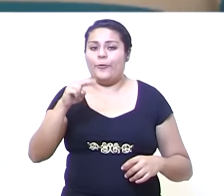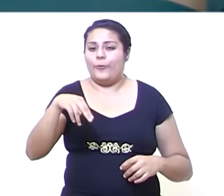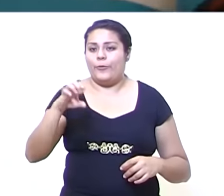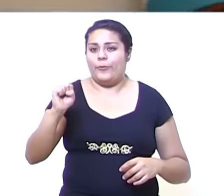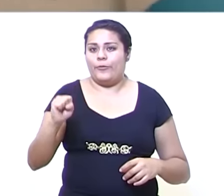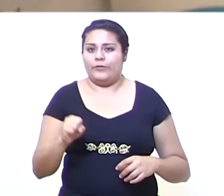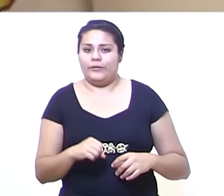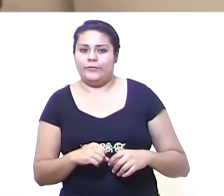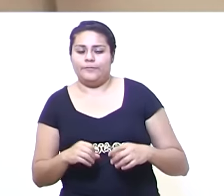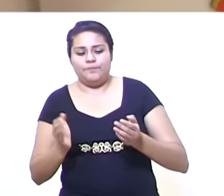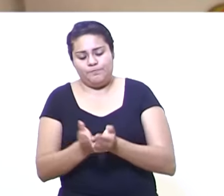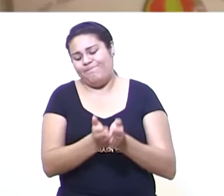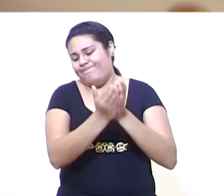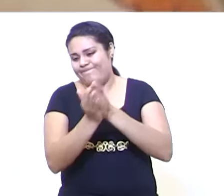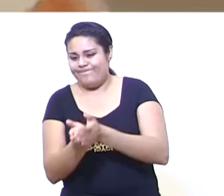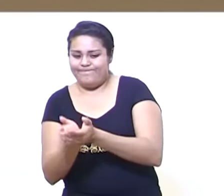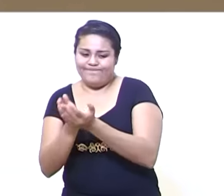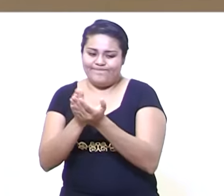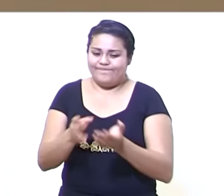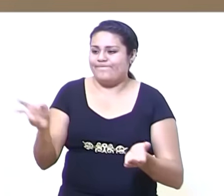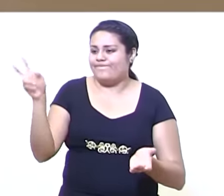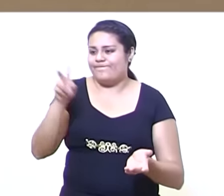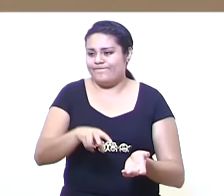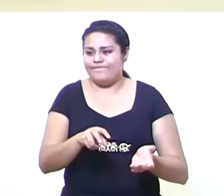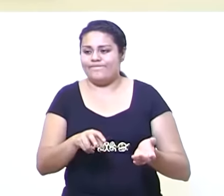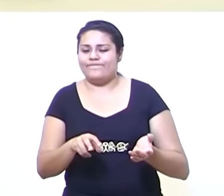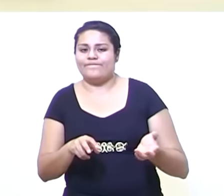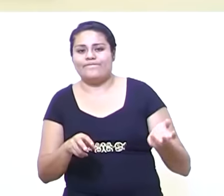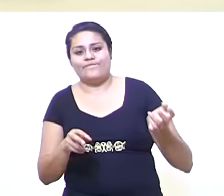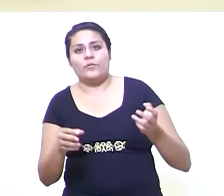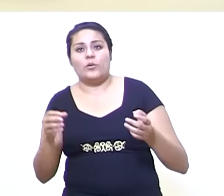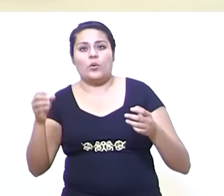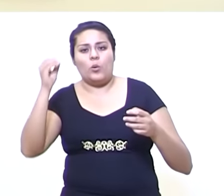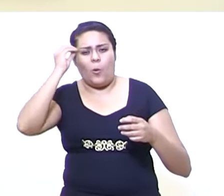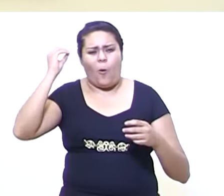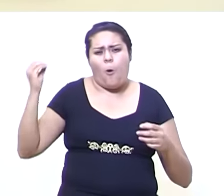Navega el navío bio cargado de...